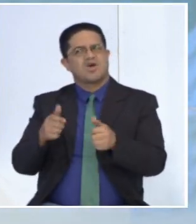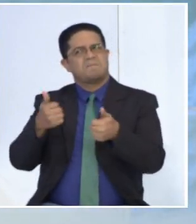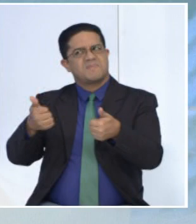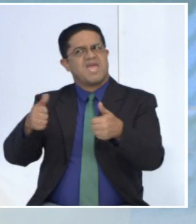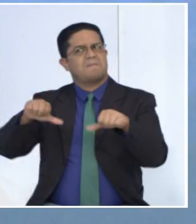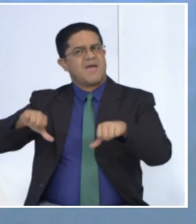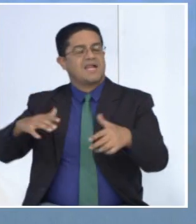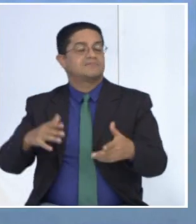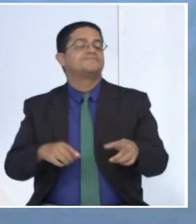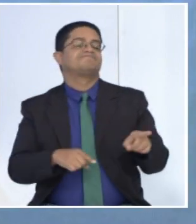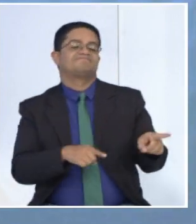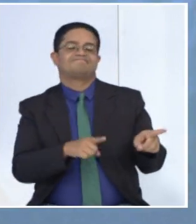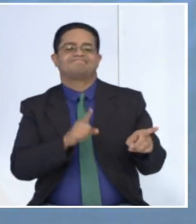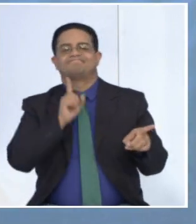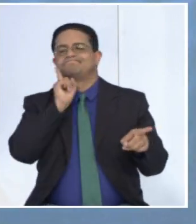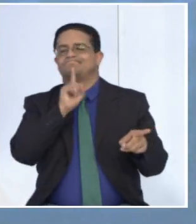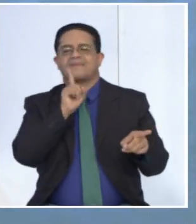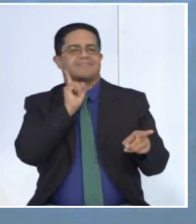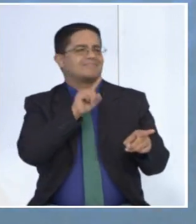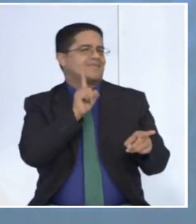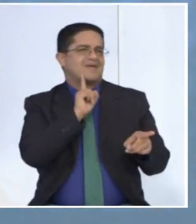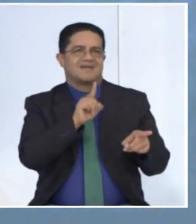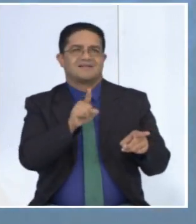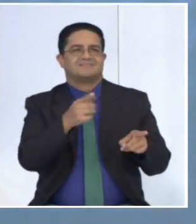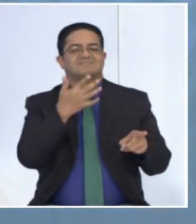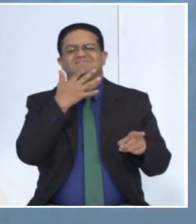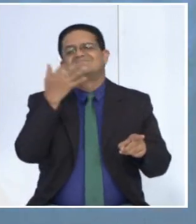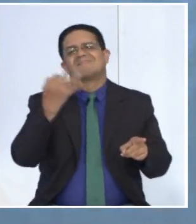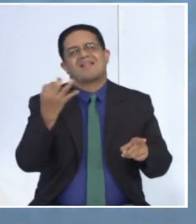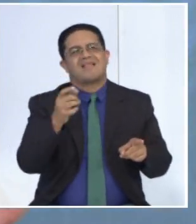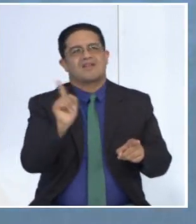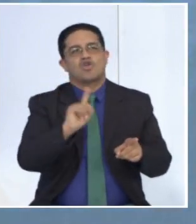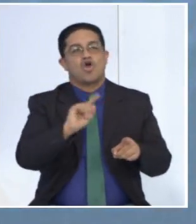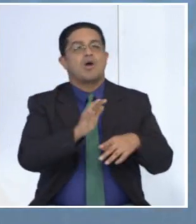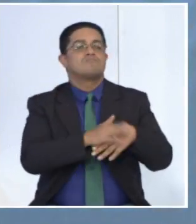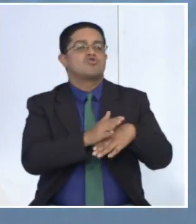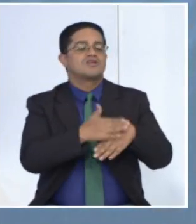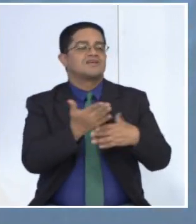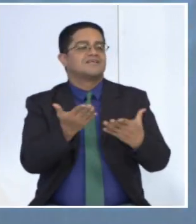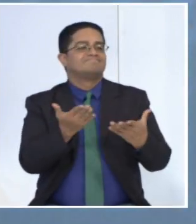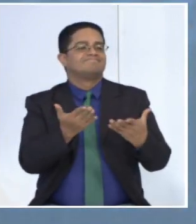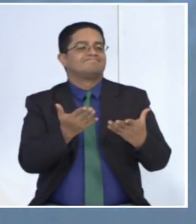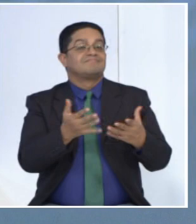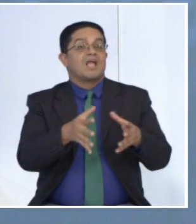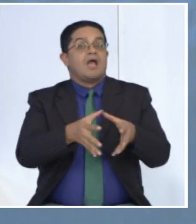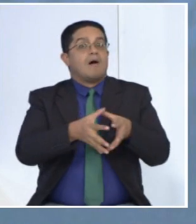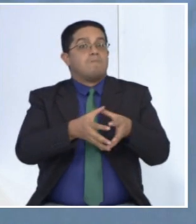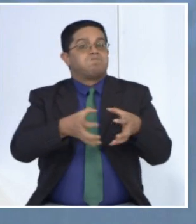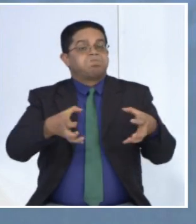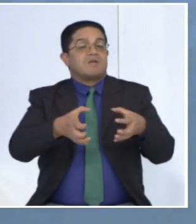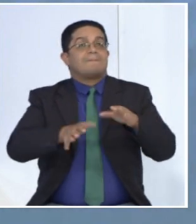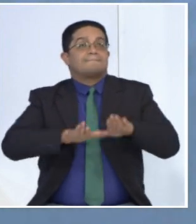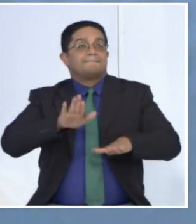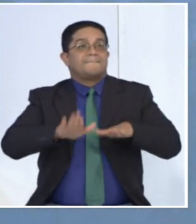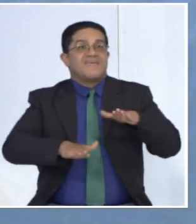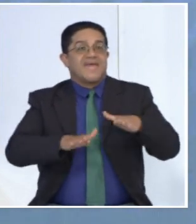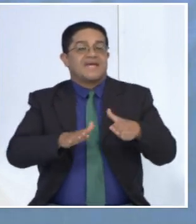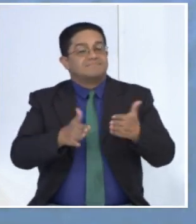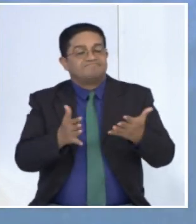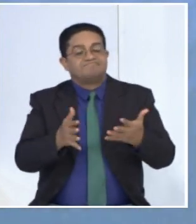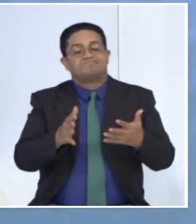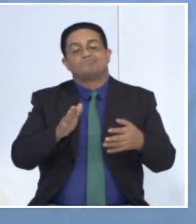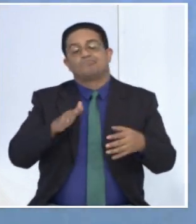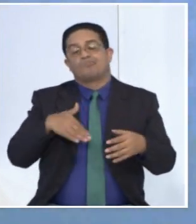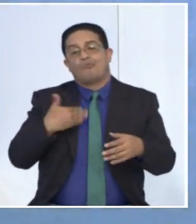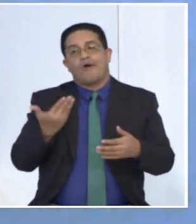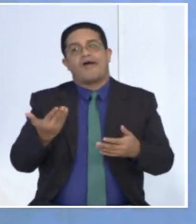es esto? Totalmente un mito, no realidad. ¿Por qué? Porque todo tiene una etiología. La inflamación de un pie puede ser multifactorial o